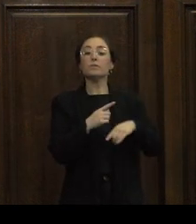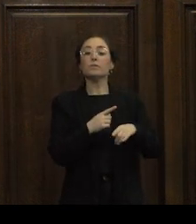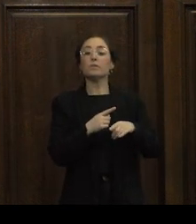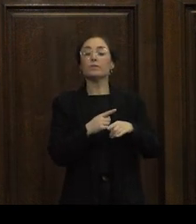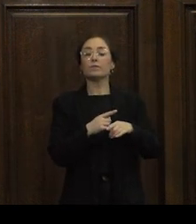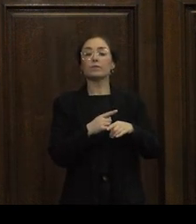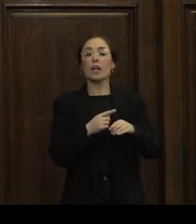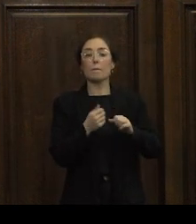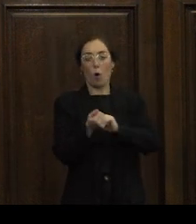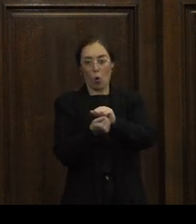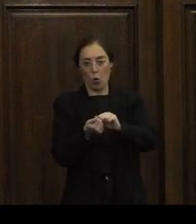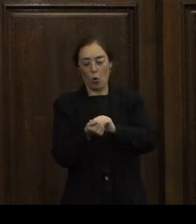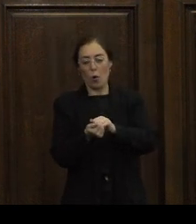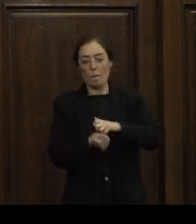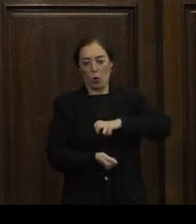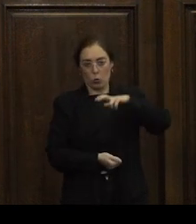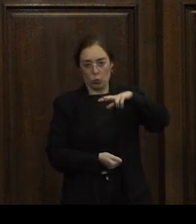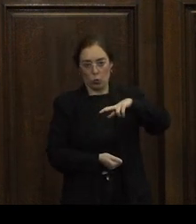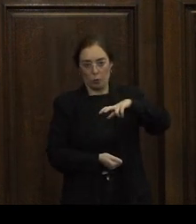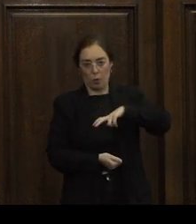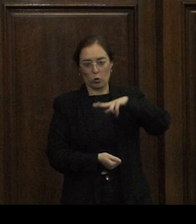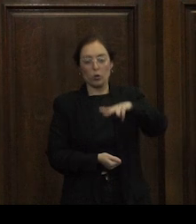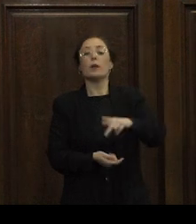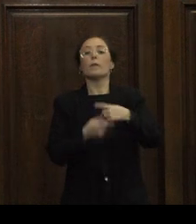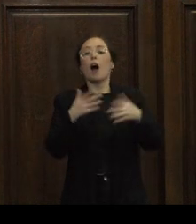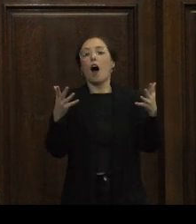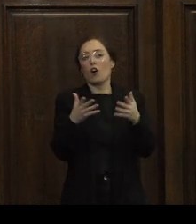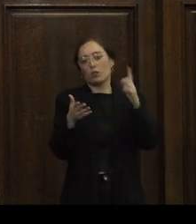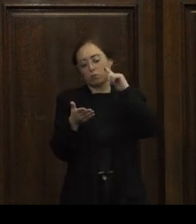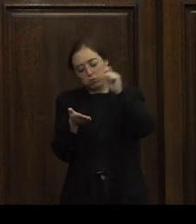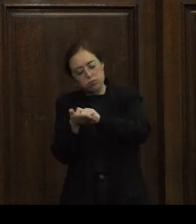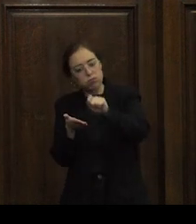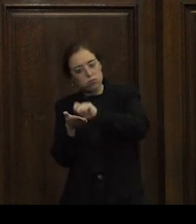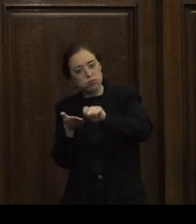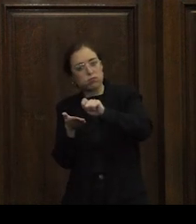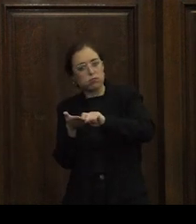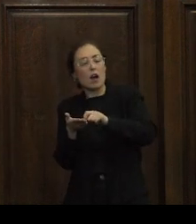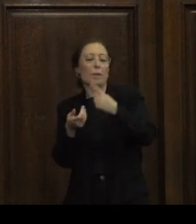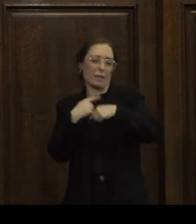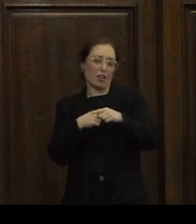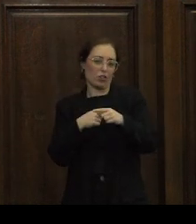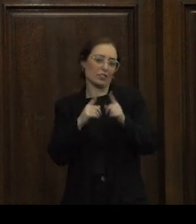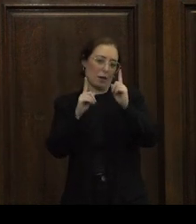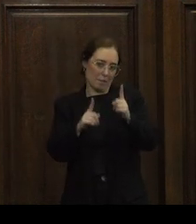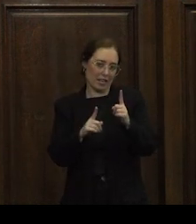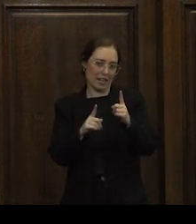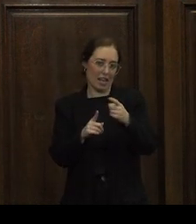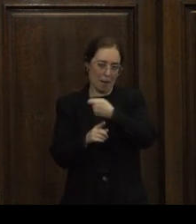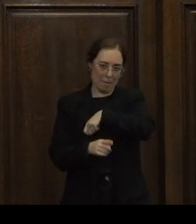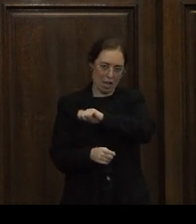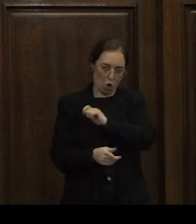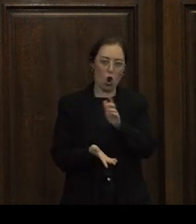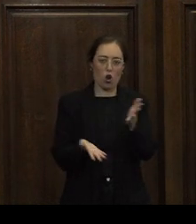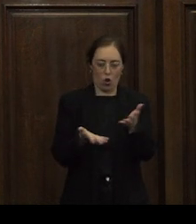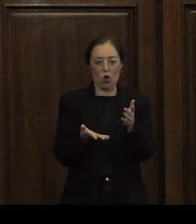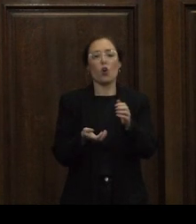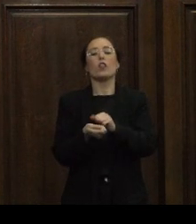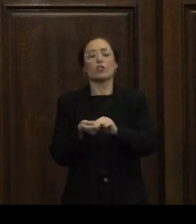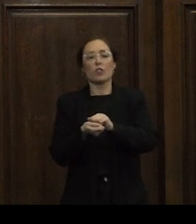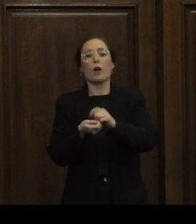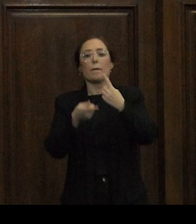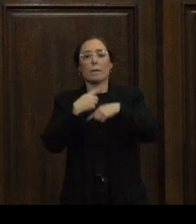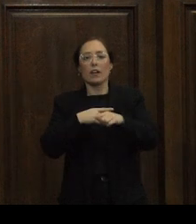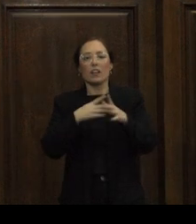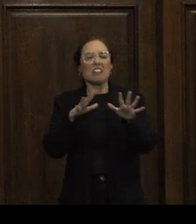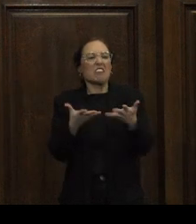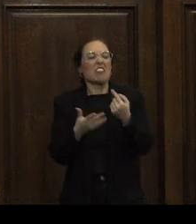ahora solo en portugués, pero que es la base de un libro que estoy escribiendo y que pronto debería salir también en castellano. Pero, en fin, ¿a qué